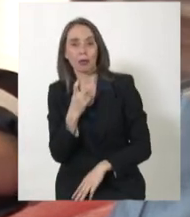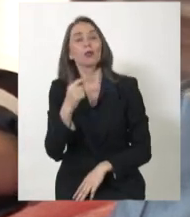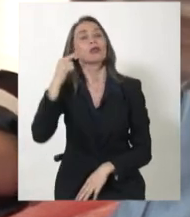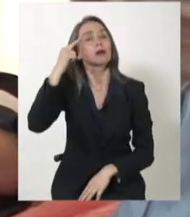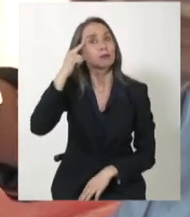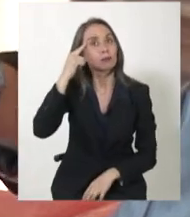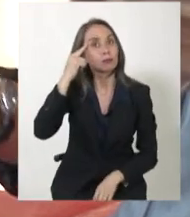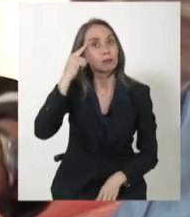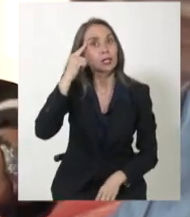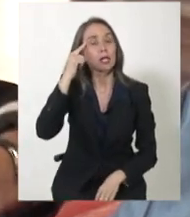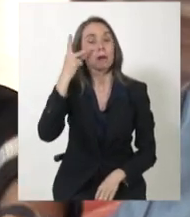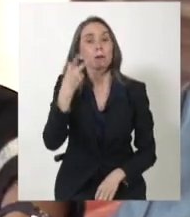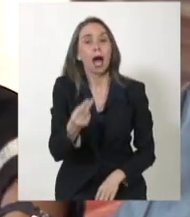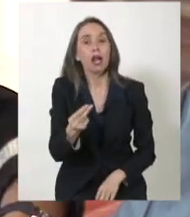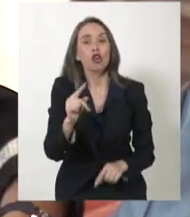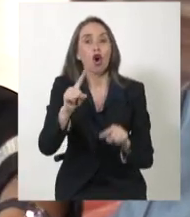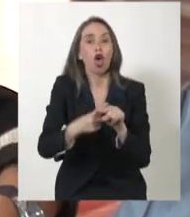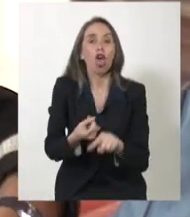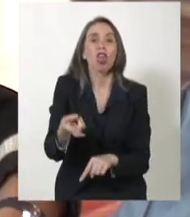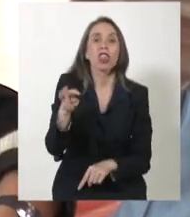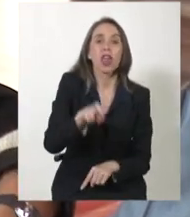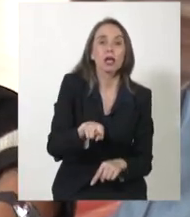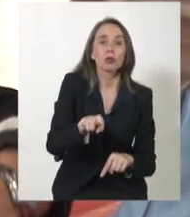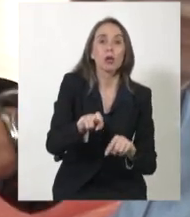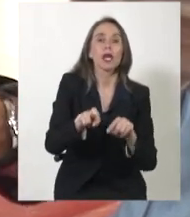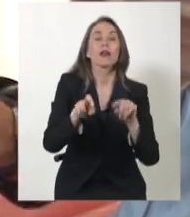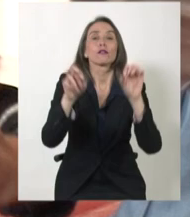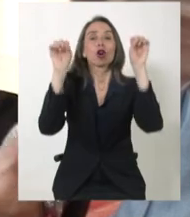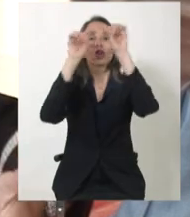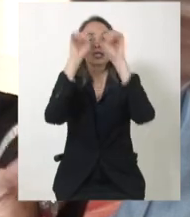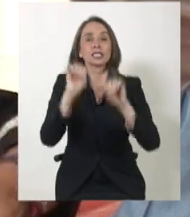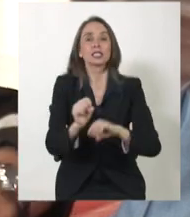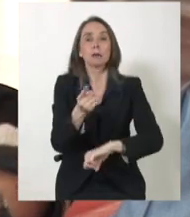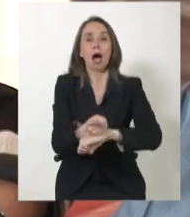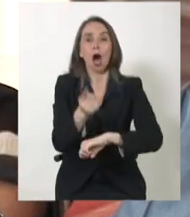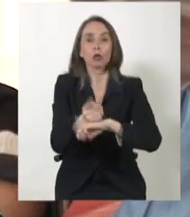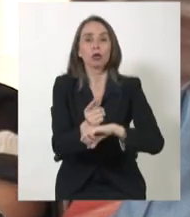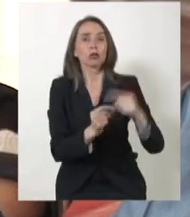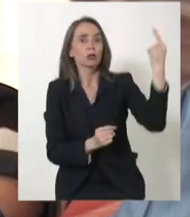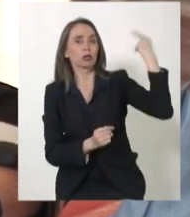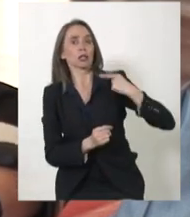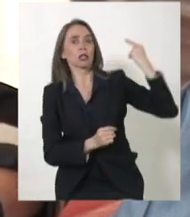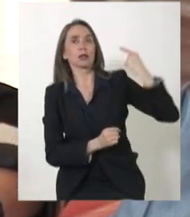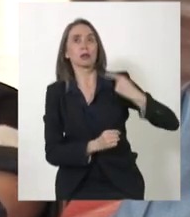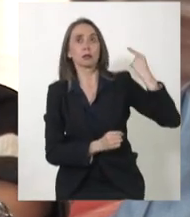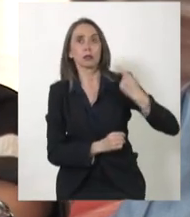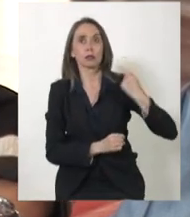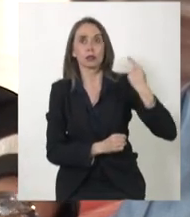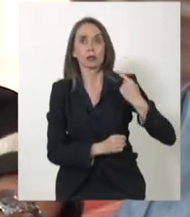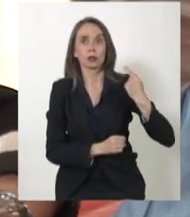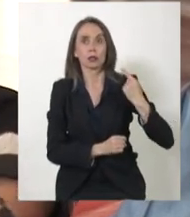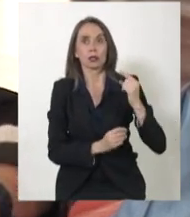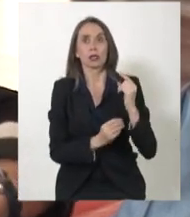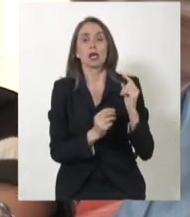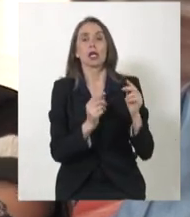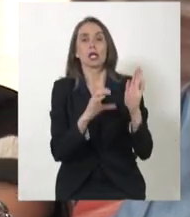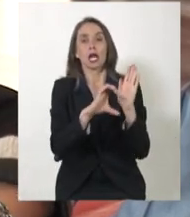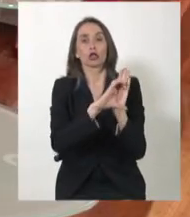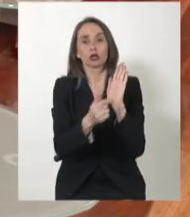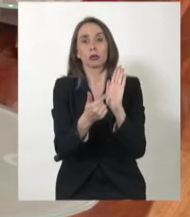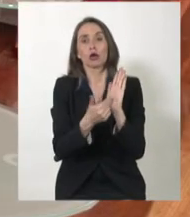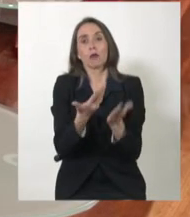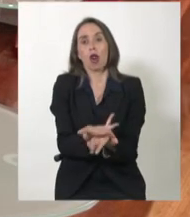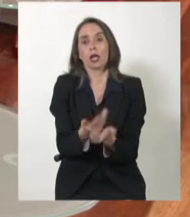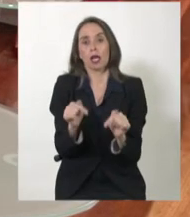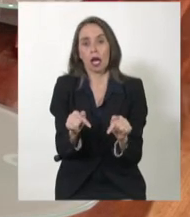de no caer nuevamente en sistemas autoritarios que terminen imponiéndonos una constitución como la que tenemos